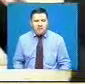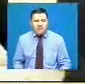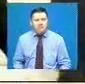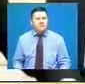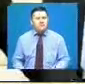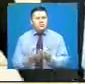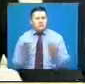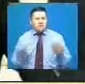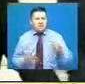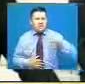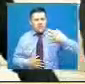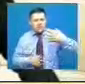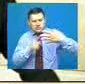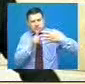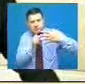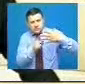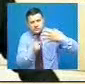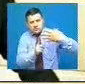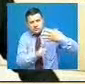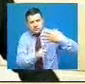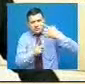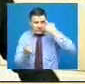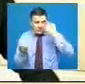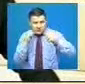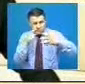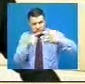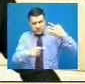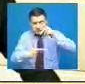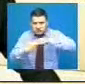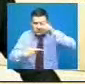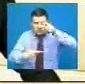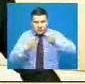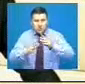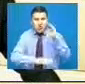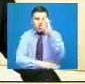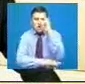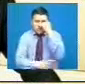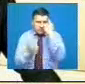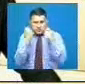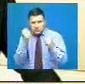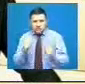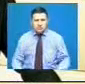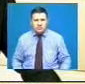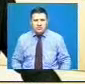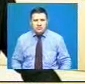sobre las 4 preocupaciones que en materia económica hoy tienen los colombianos.